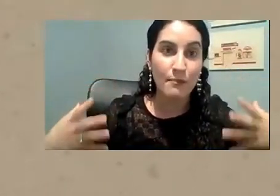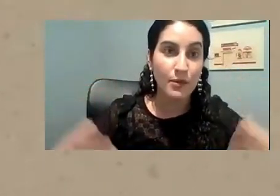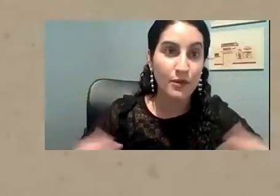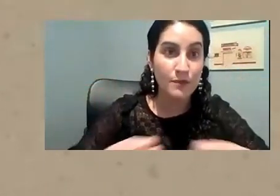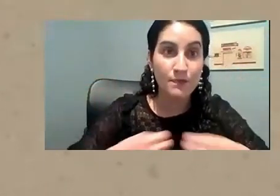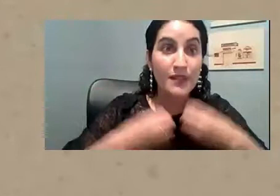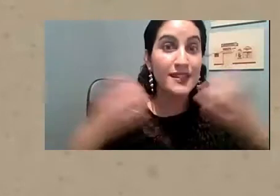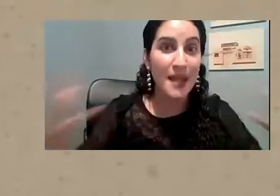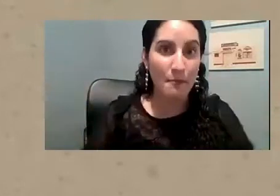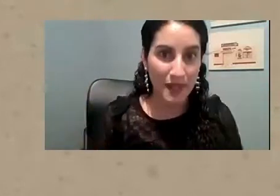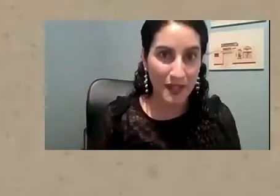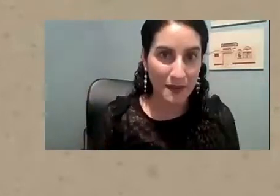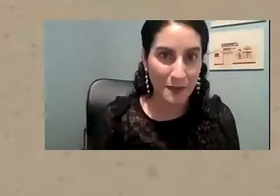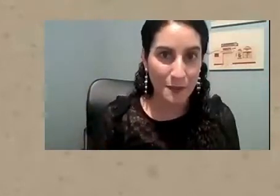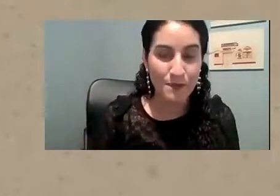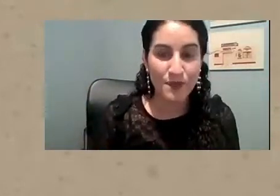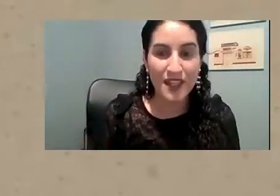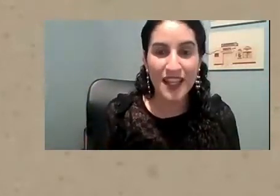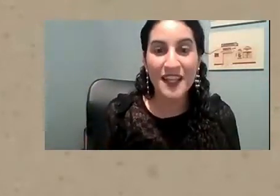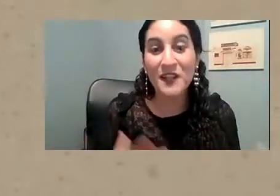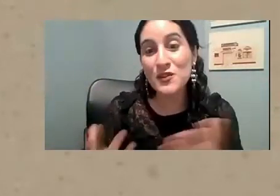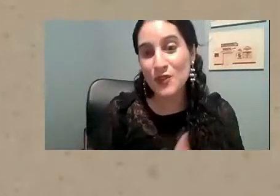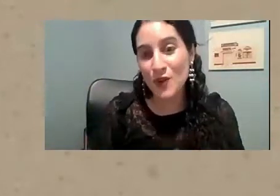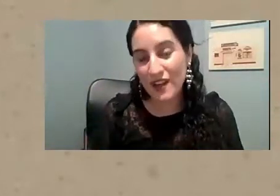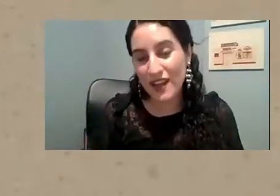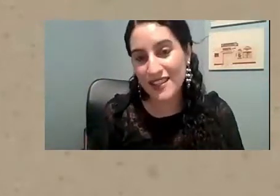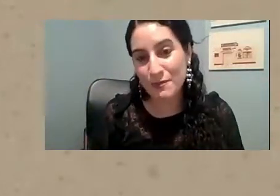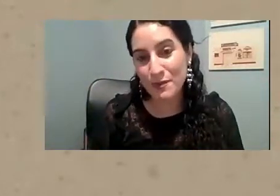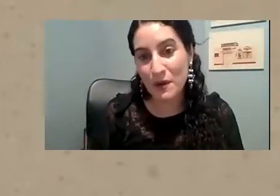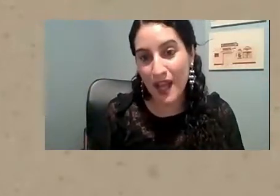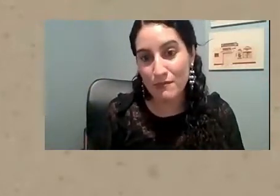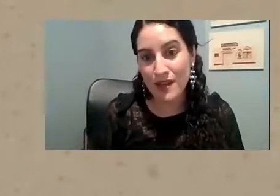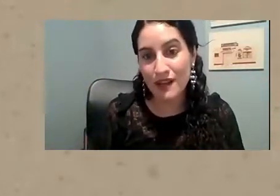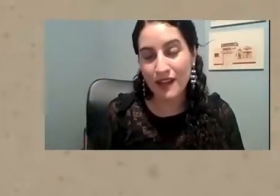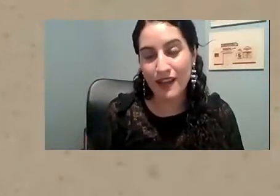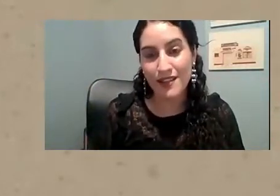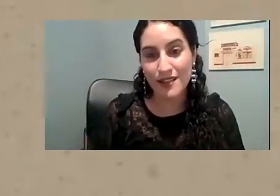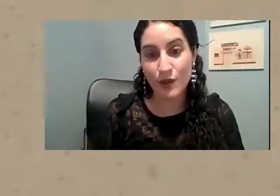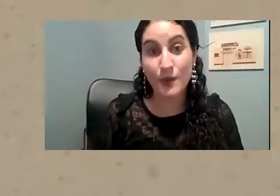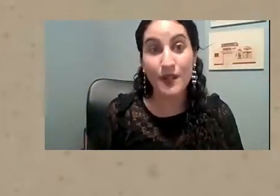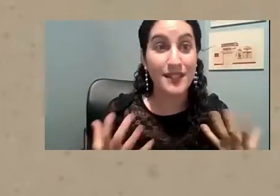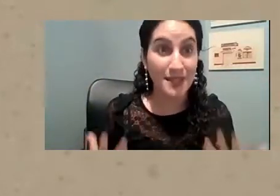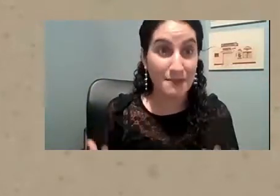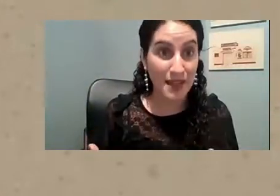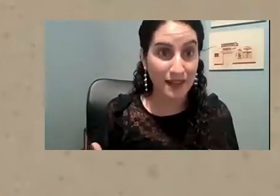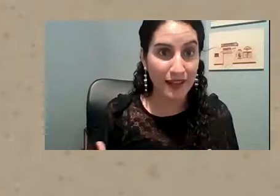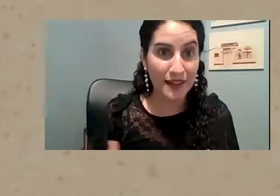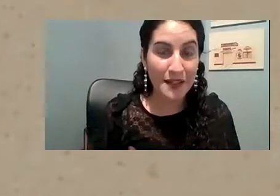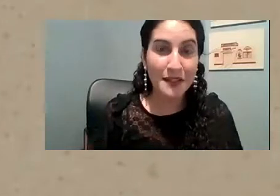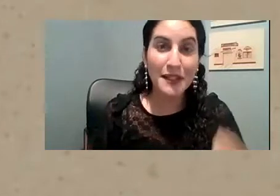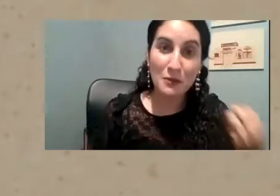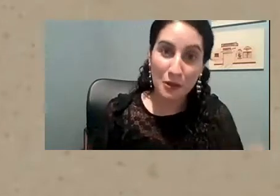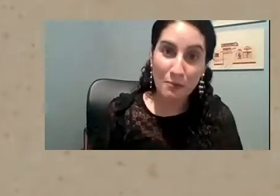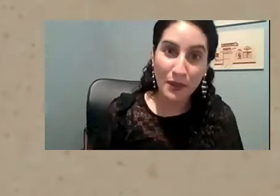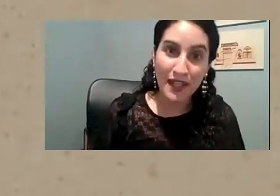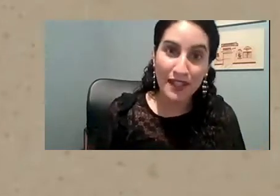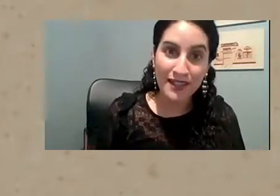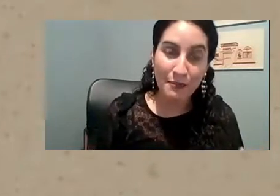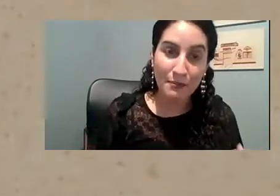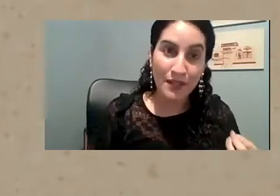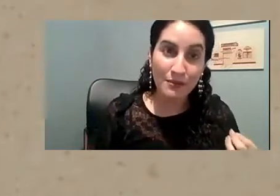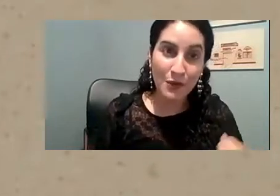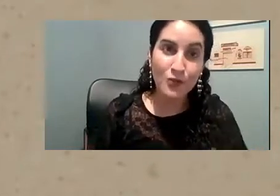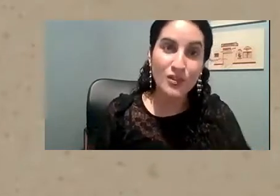los tiempos, siempre, ¿no? Incluso este programa, que es sobre vestimenta, tiene un